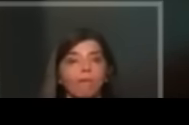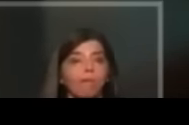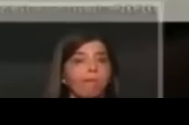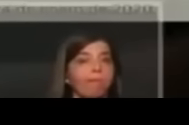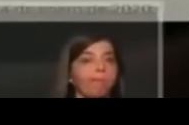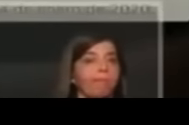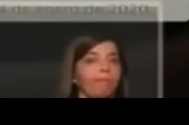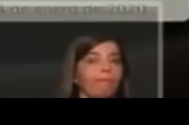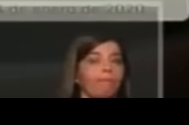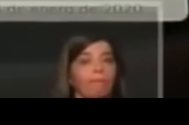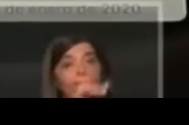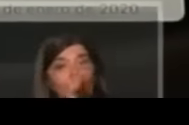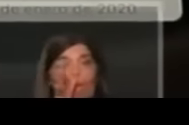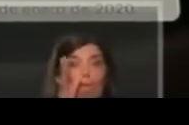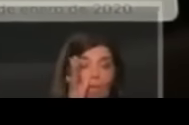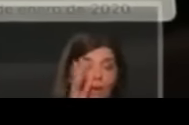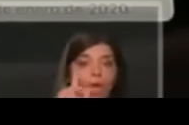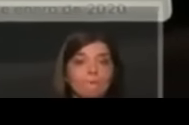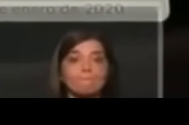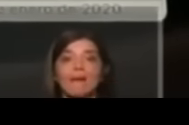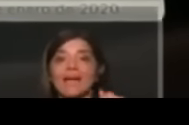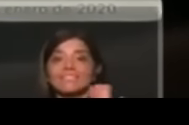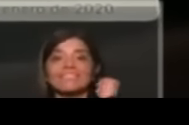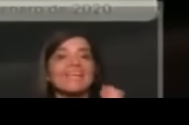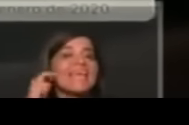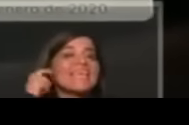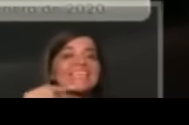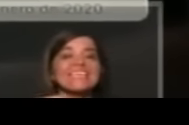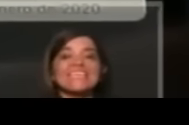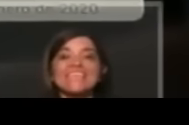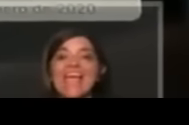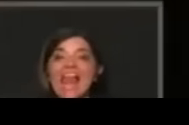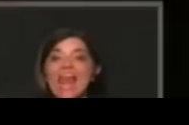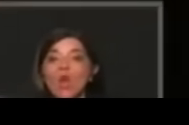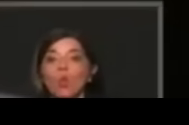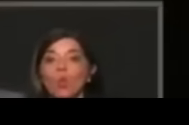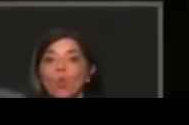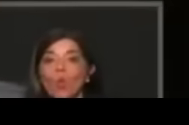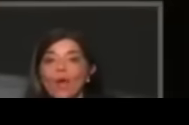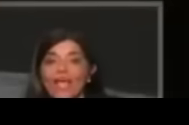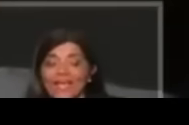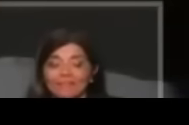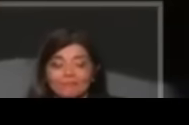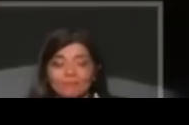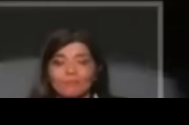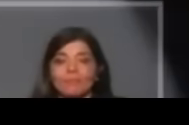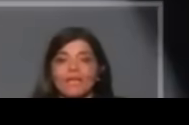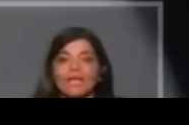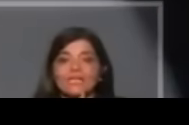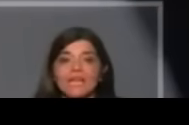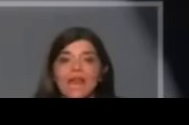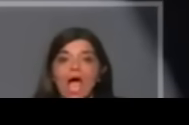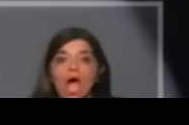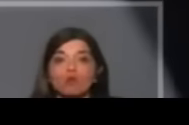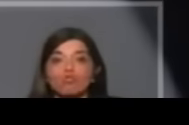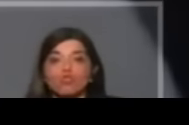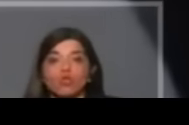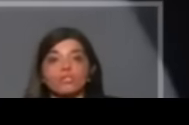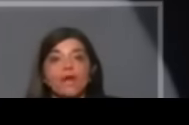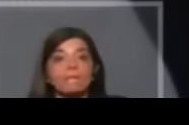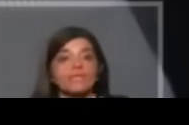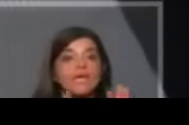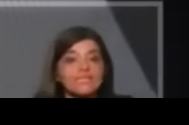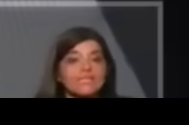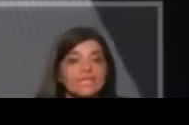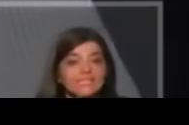honorarios aparece además la abogada helwe suni o incluso Claudio cofré representante de 17